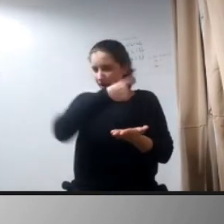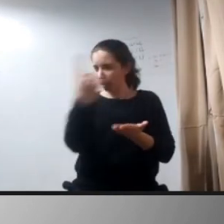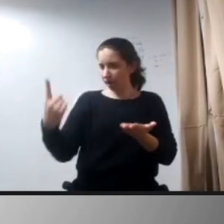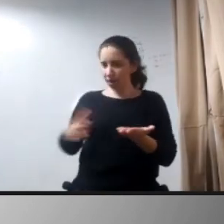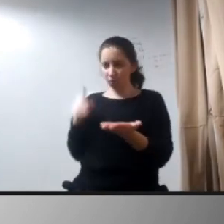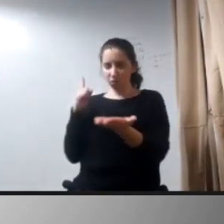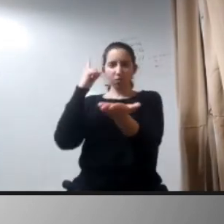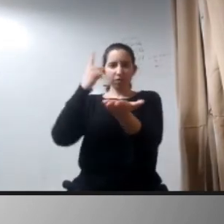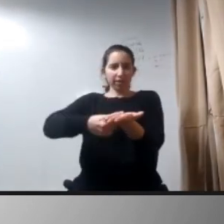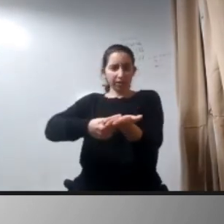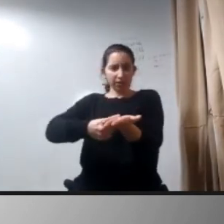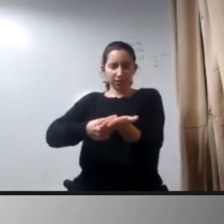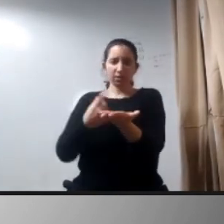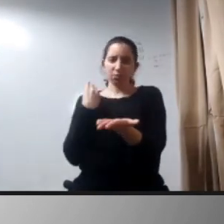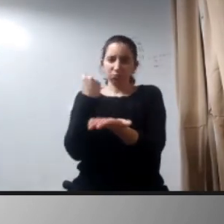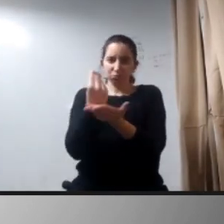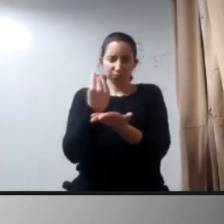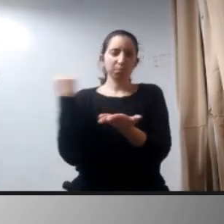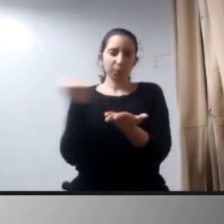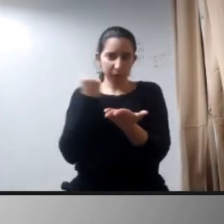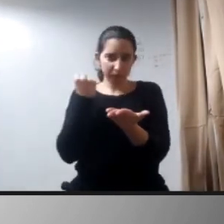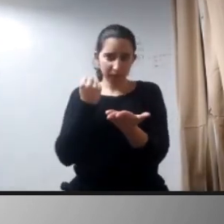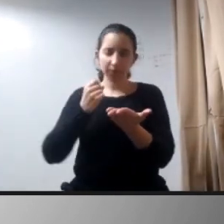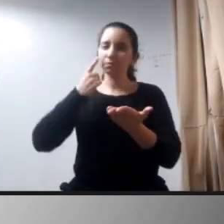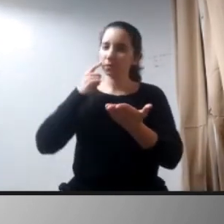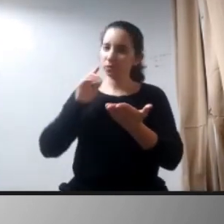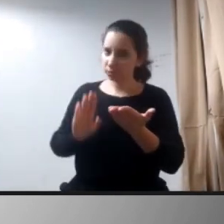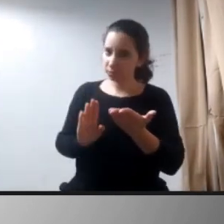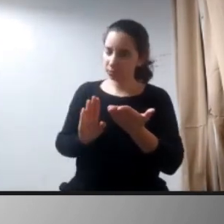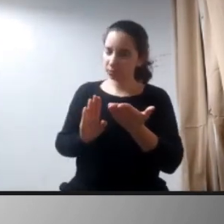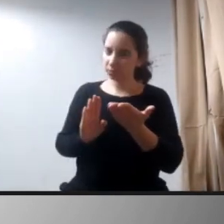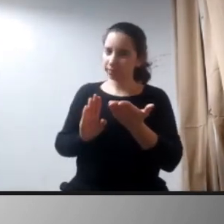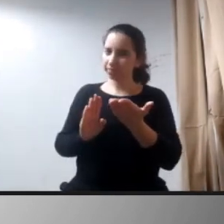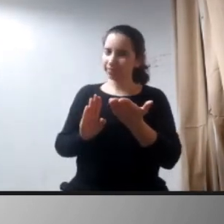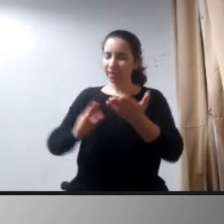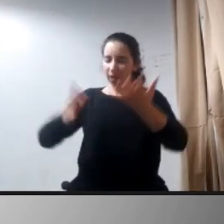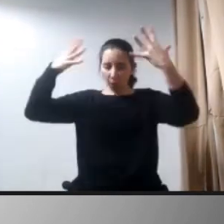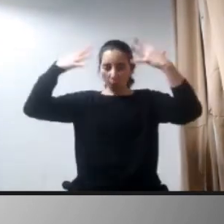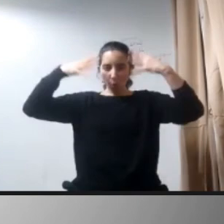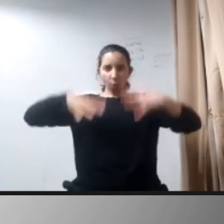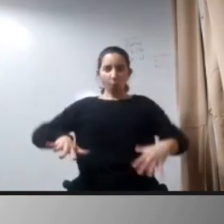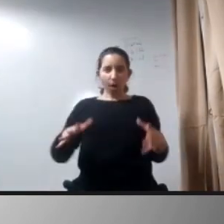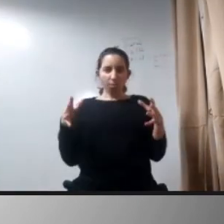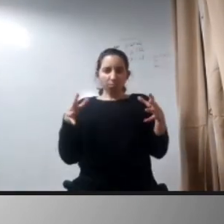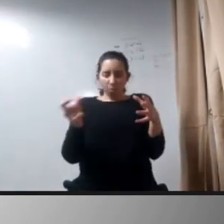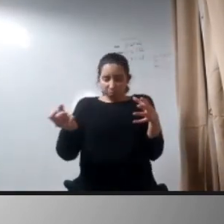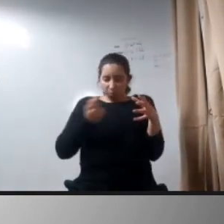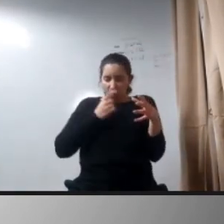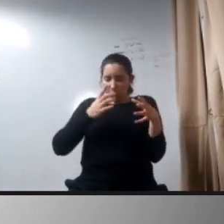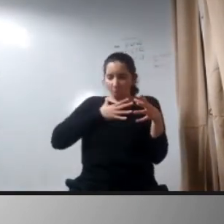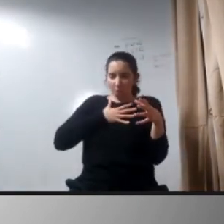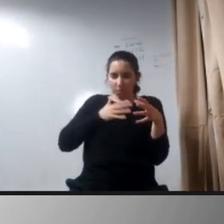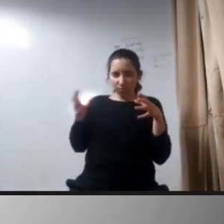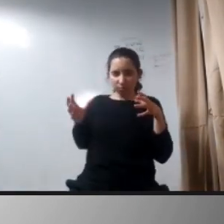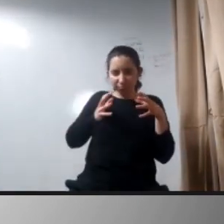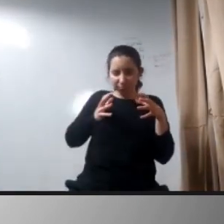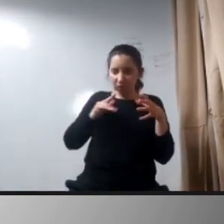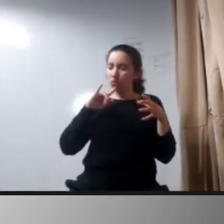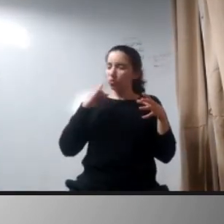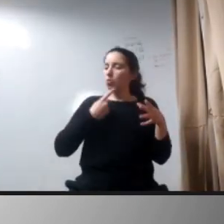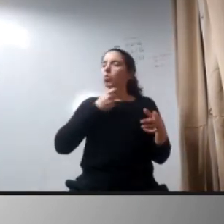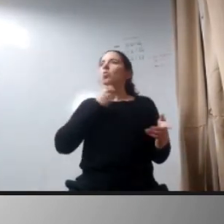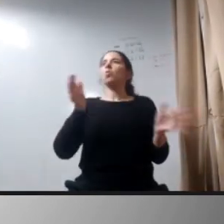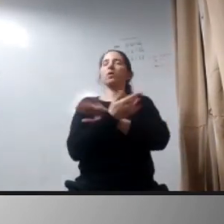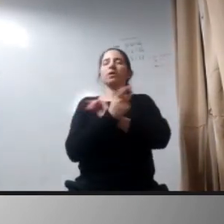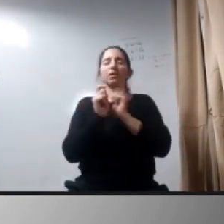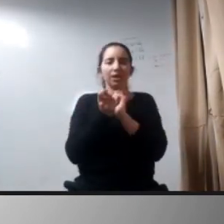acuerdo, pero me parece que creer que el cuerpo es una cosa de uno, que con la que uno puede hacer lo que se